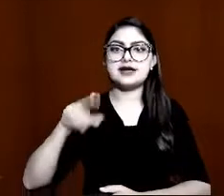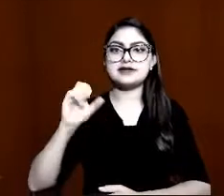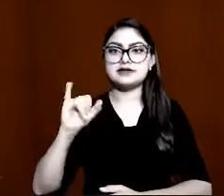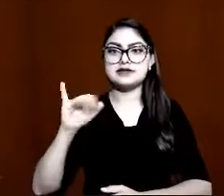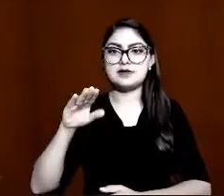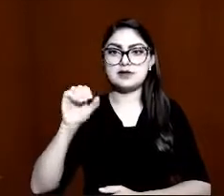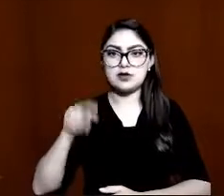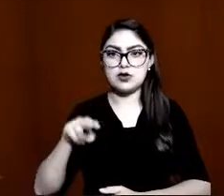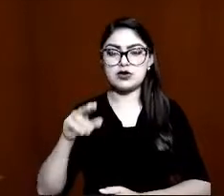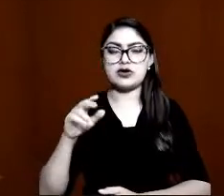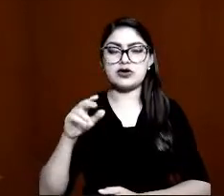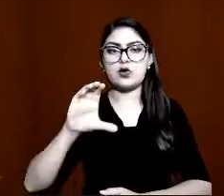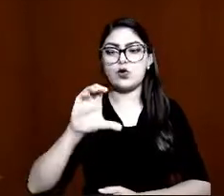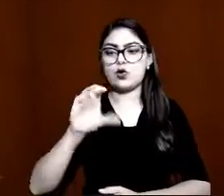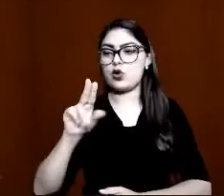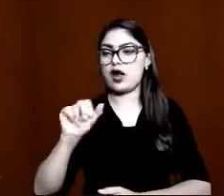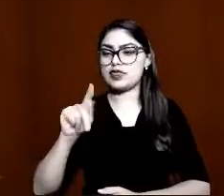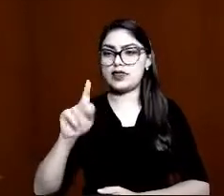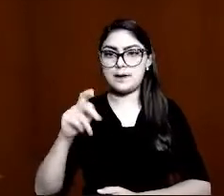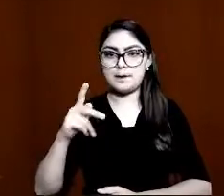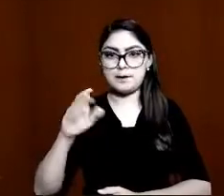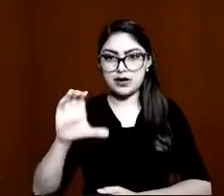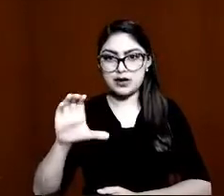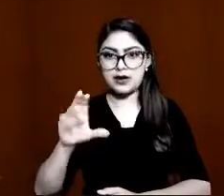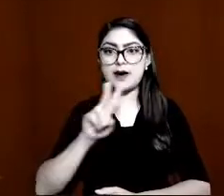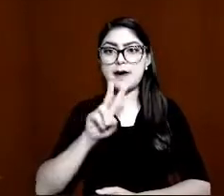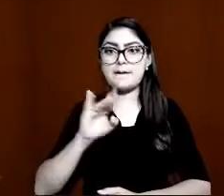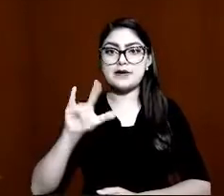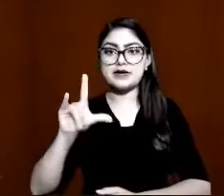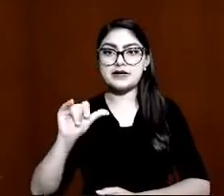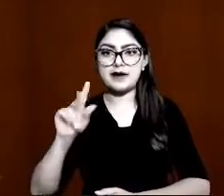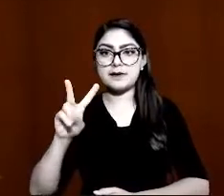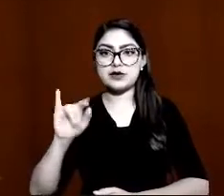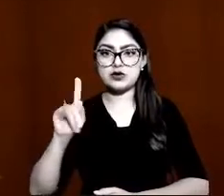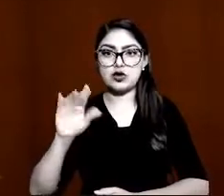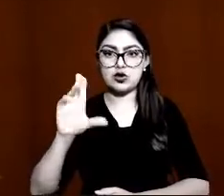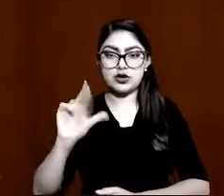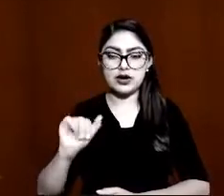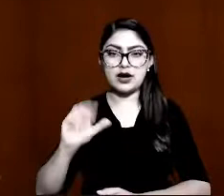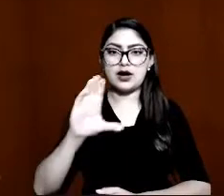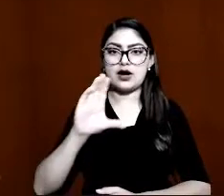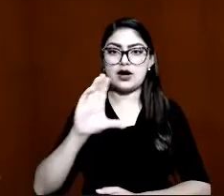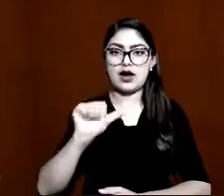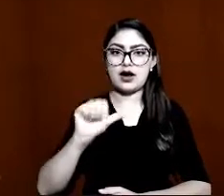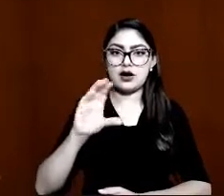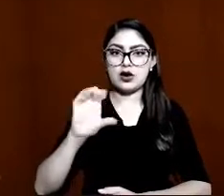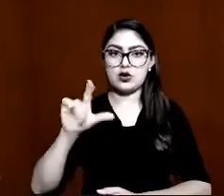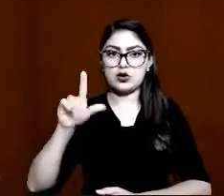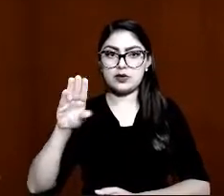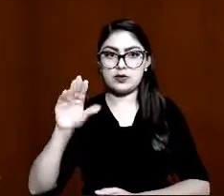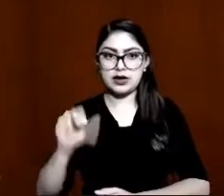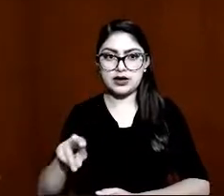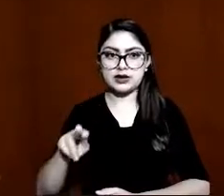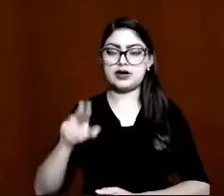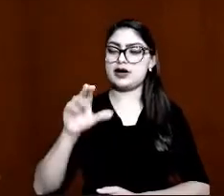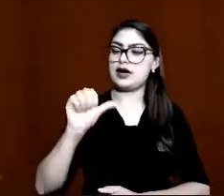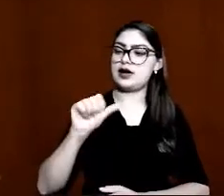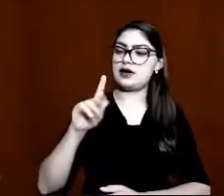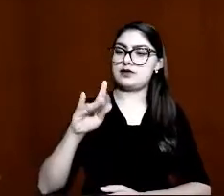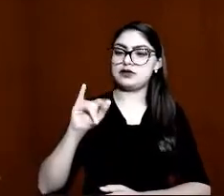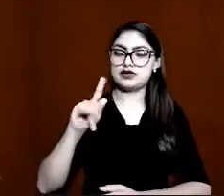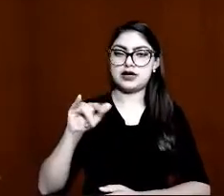Harinas, Villa Victoria, Acolman, San Antonio la Isla, Temascalcingo, San Mateo